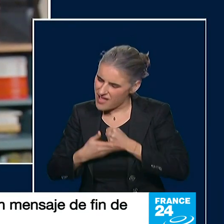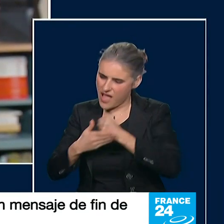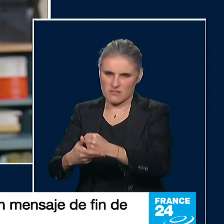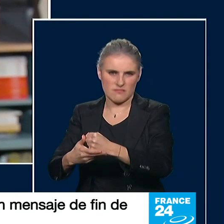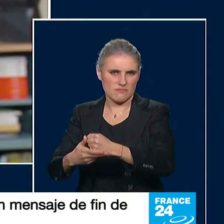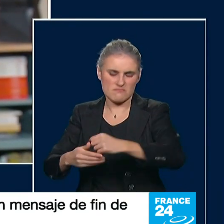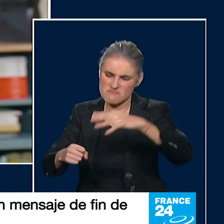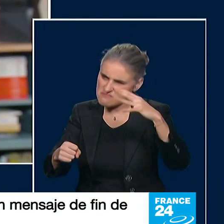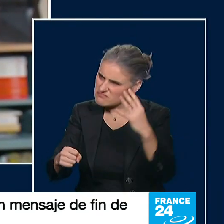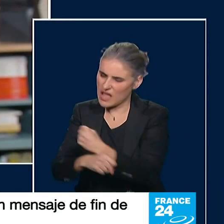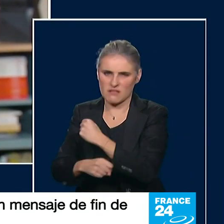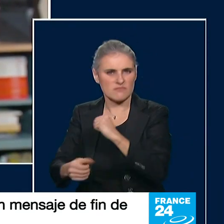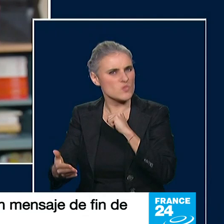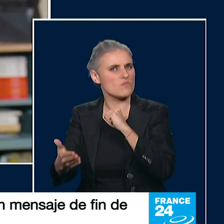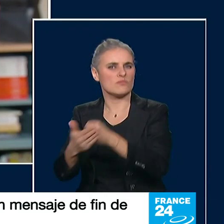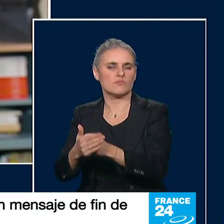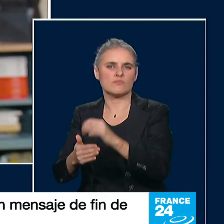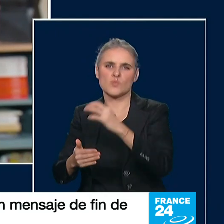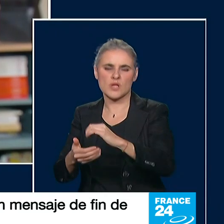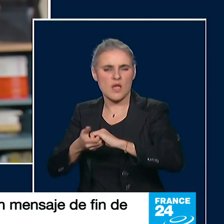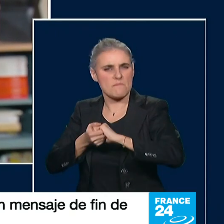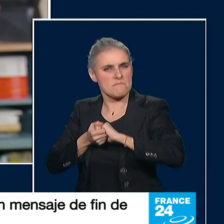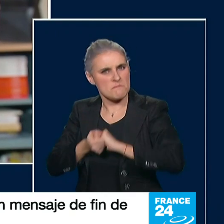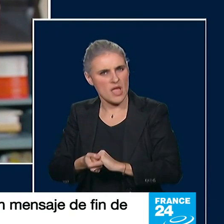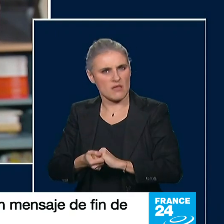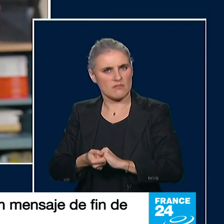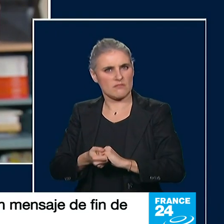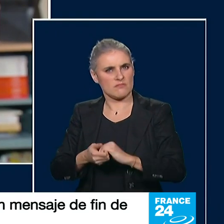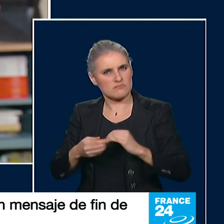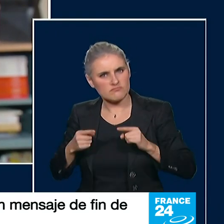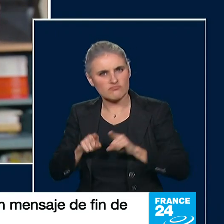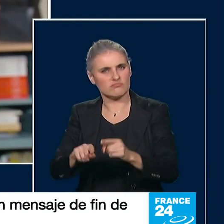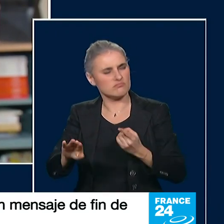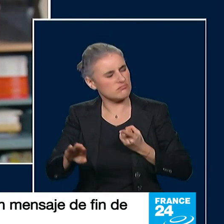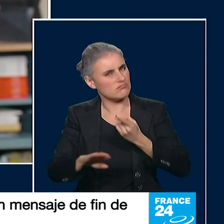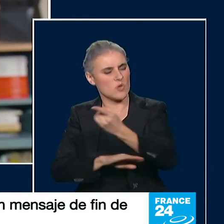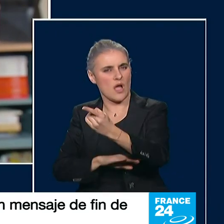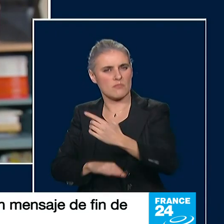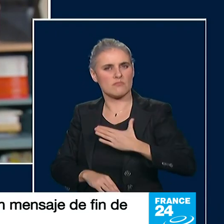para construir una paz justa y duradera cuenten con Francia cuenten con Europa